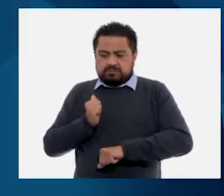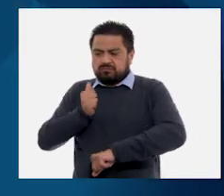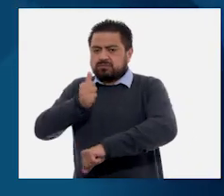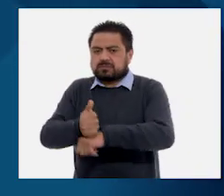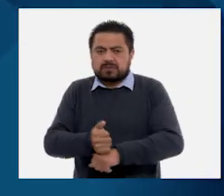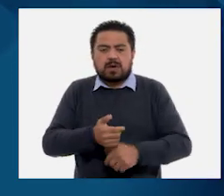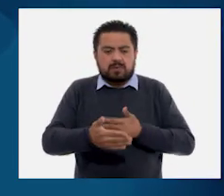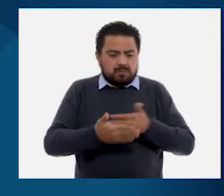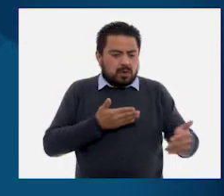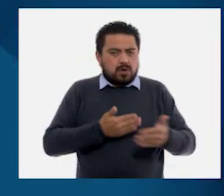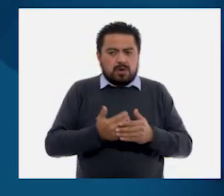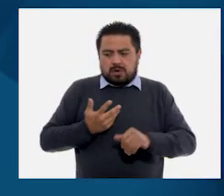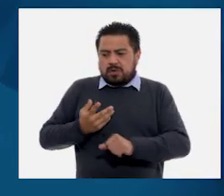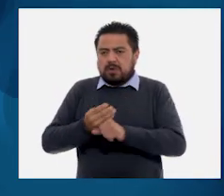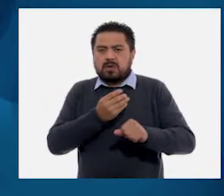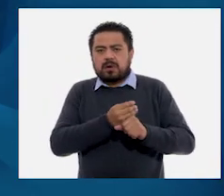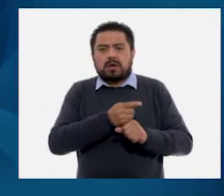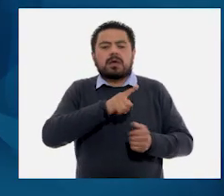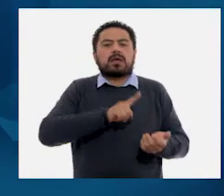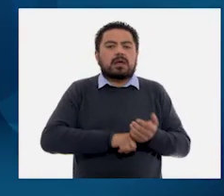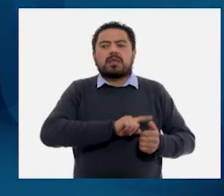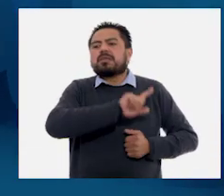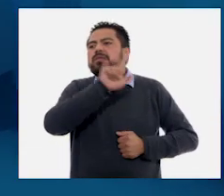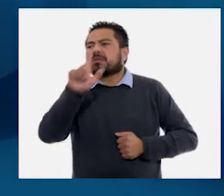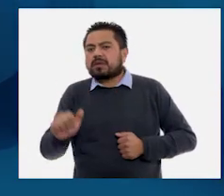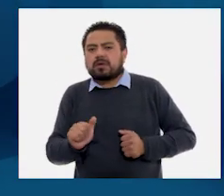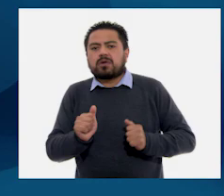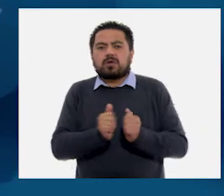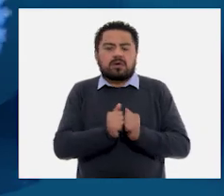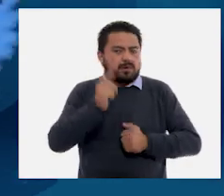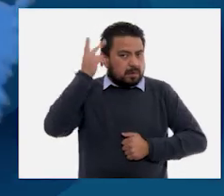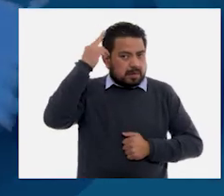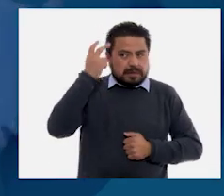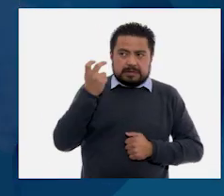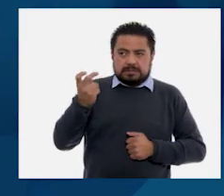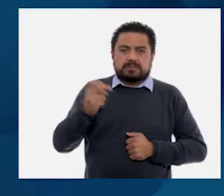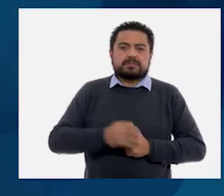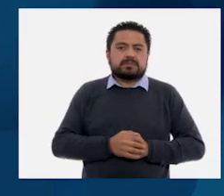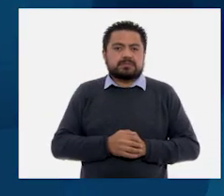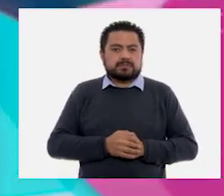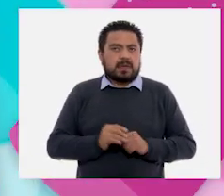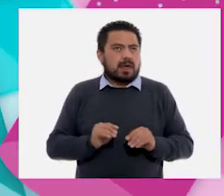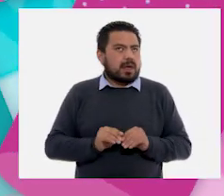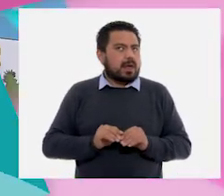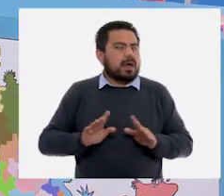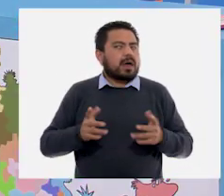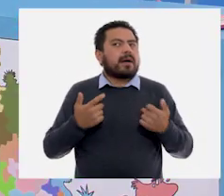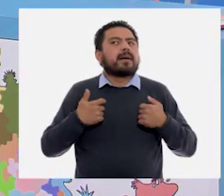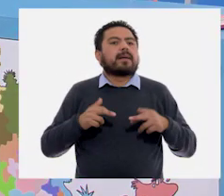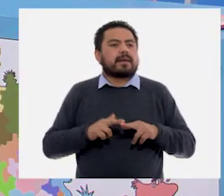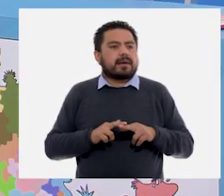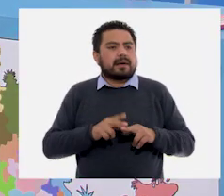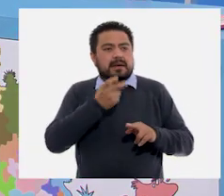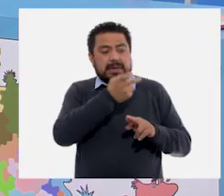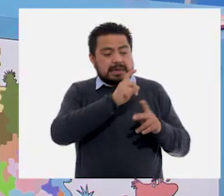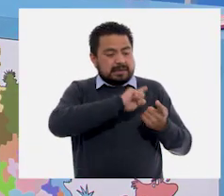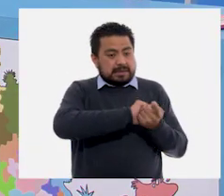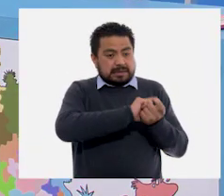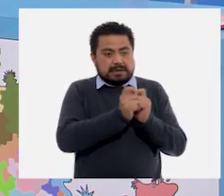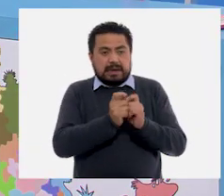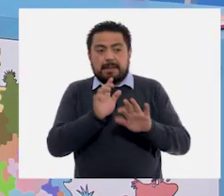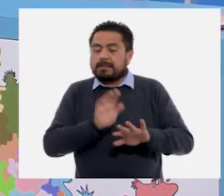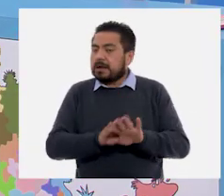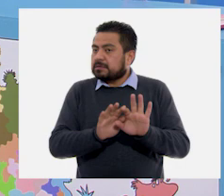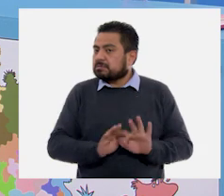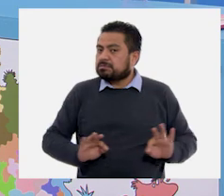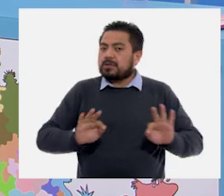semillas de la modernización que florecieron después, en la época de Porfirio Díaz. Claro, maestra, pues una transformación tan